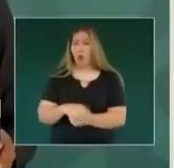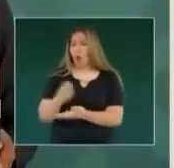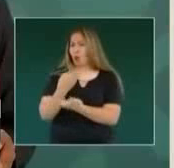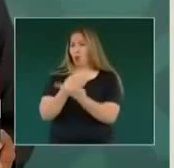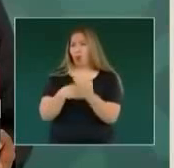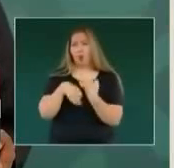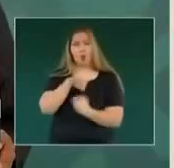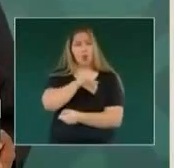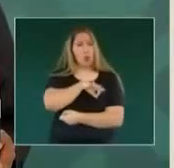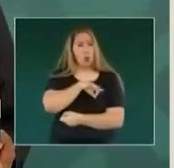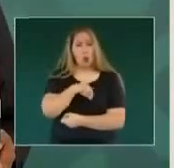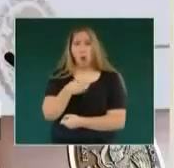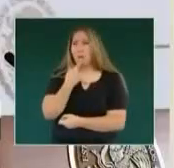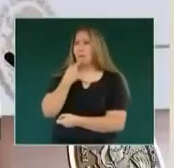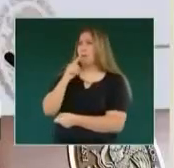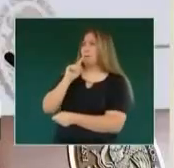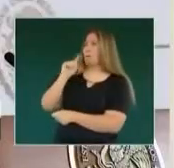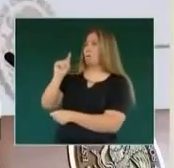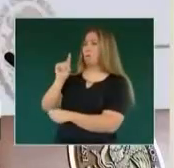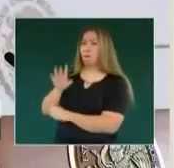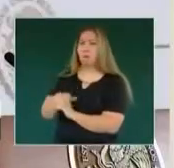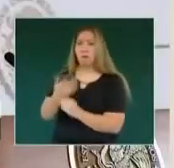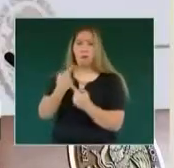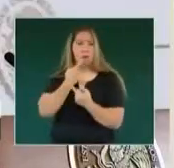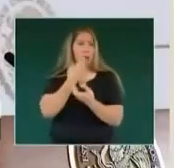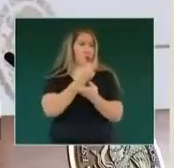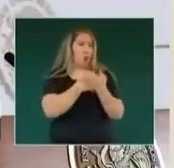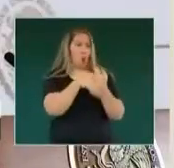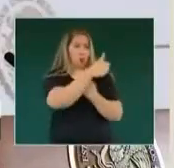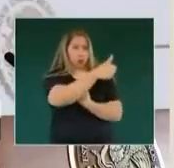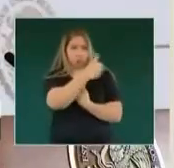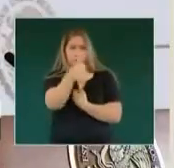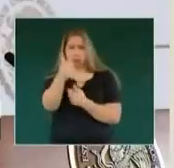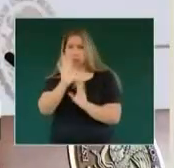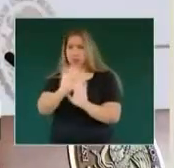Todos podemos denunciar, no hay